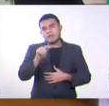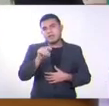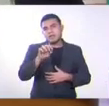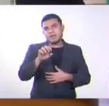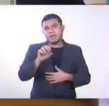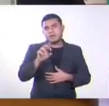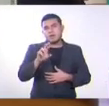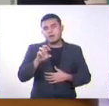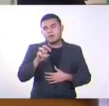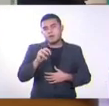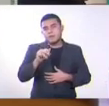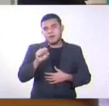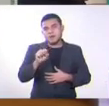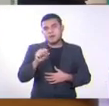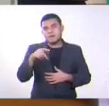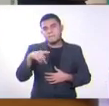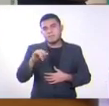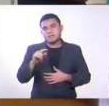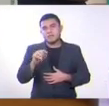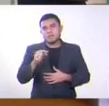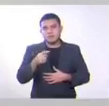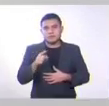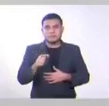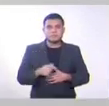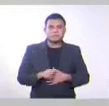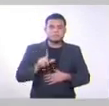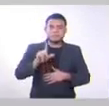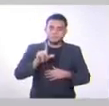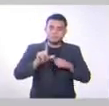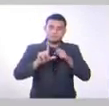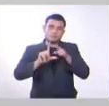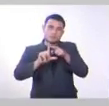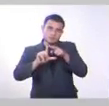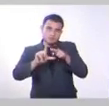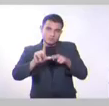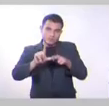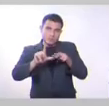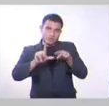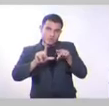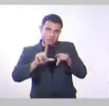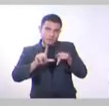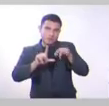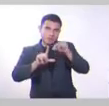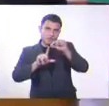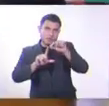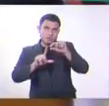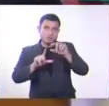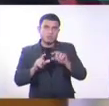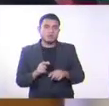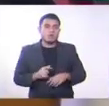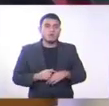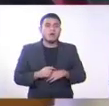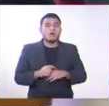Apliquémoslo. Nuevamente, la hipotenusa es PQ. Entonces tendríamos PQ al cuadrado,